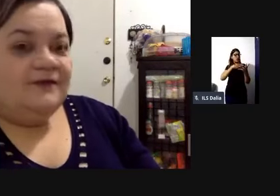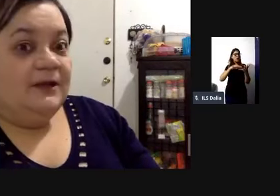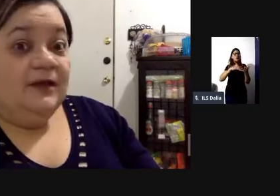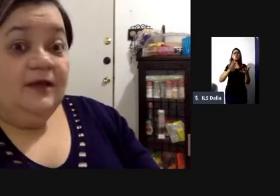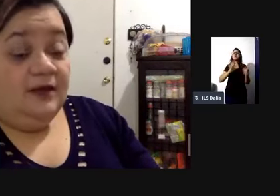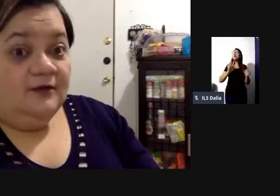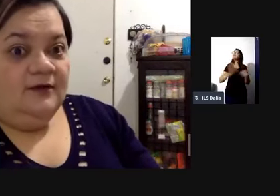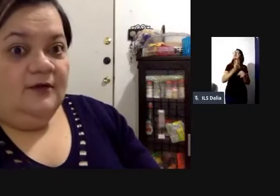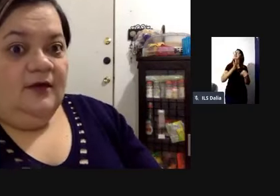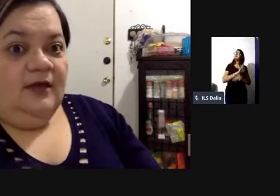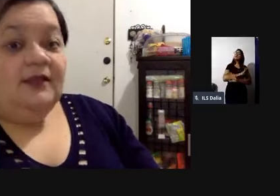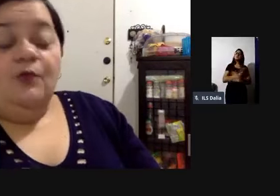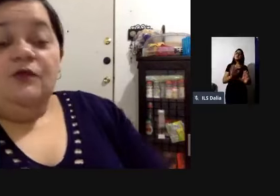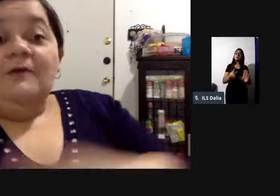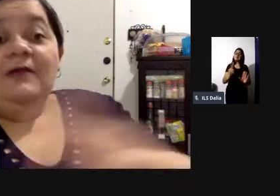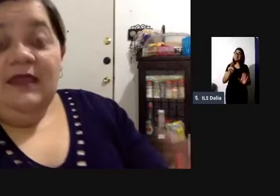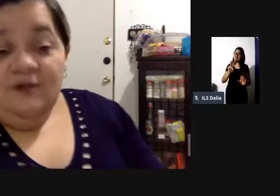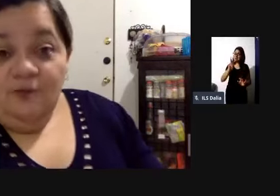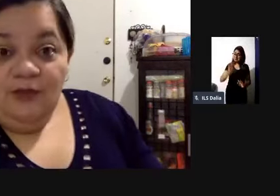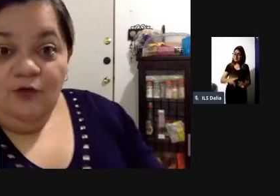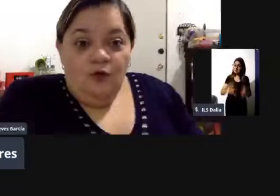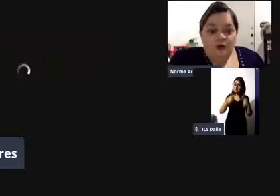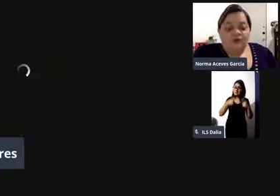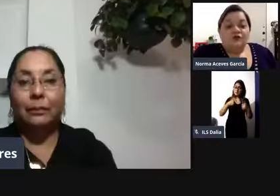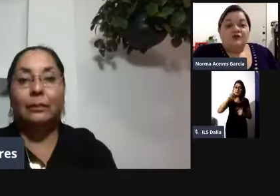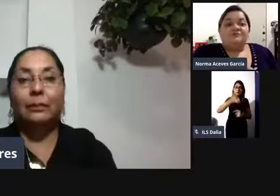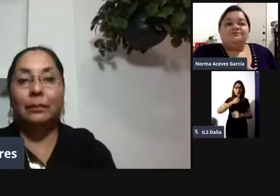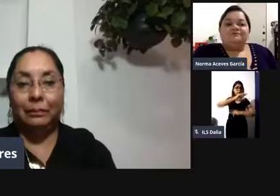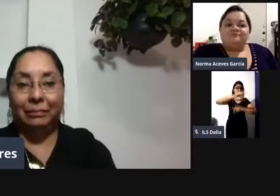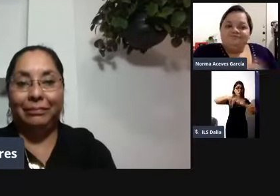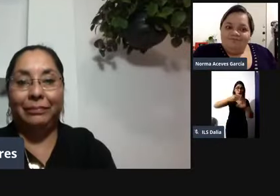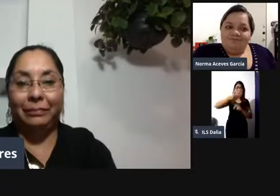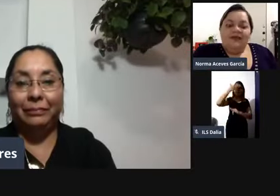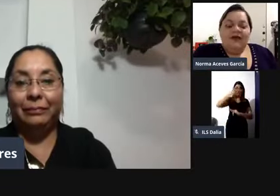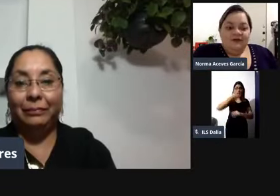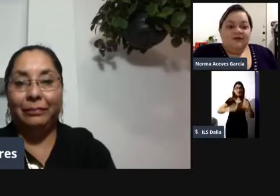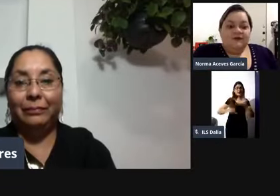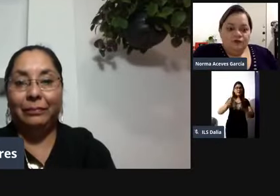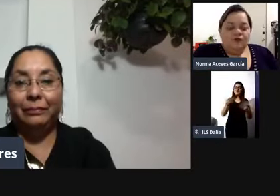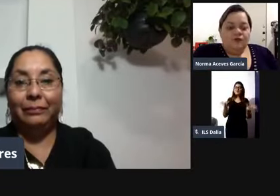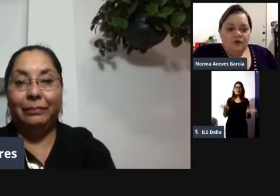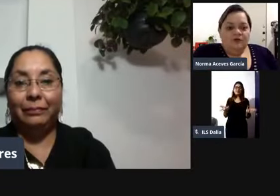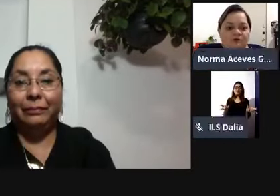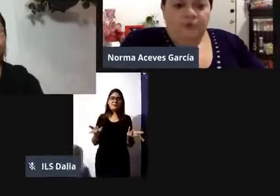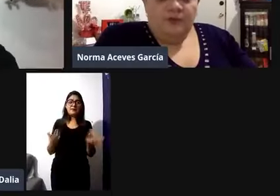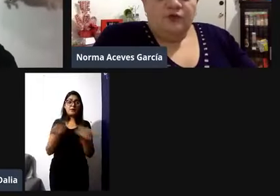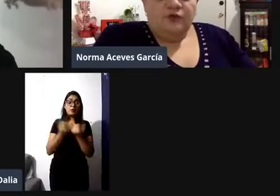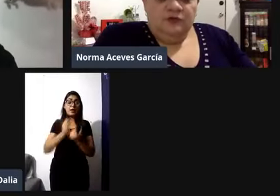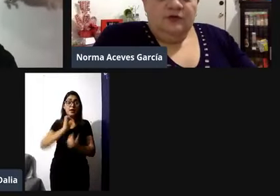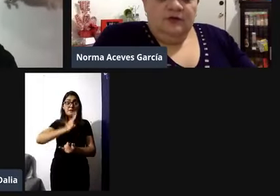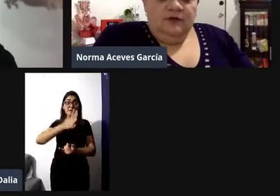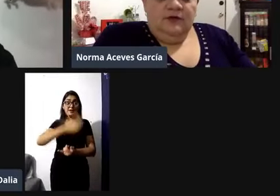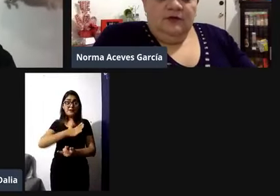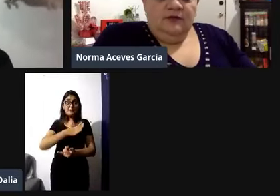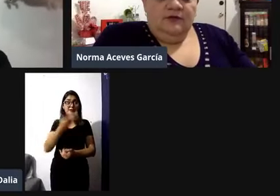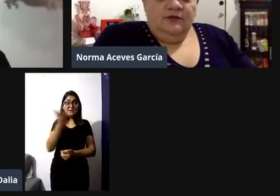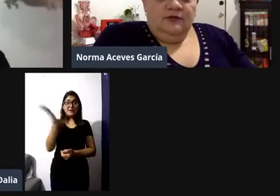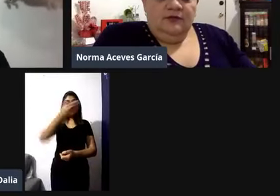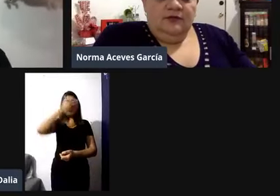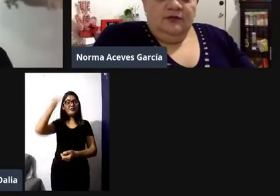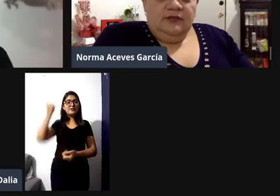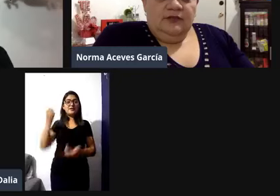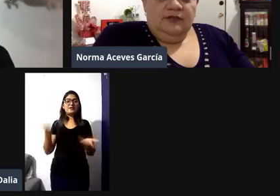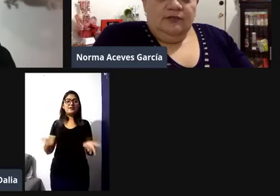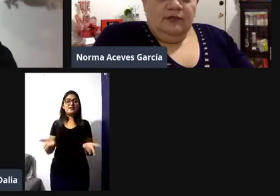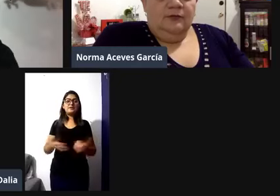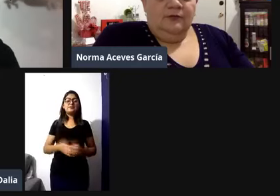sordas saben leer y tampoco saben leer el español. Entonces, hay que tener mucho cuidado con la información.